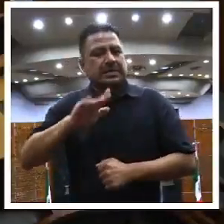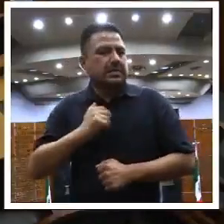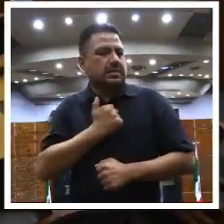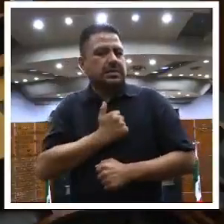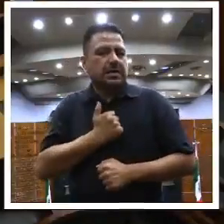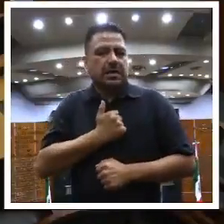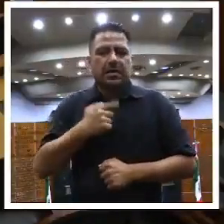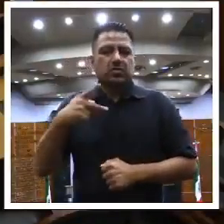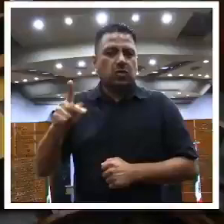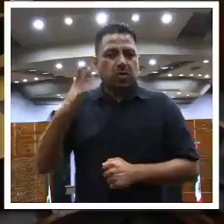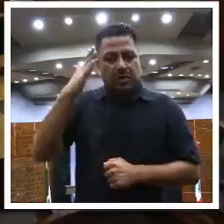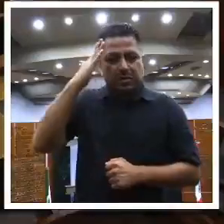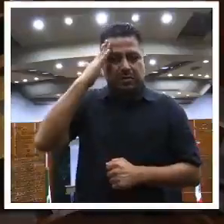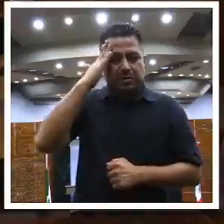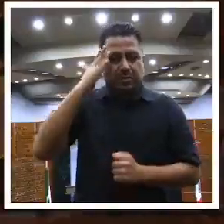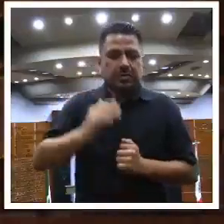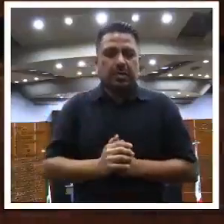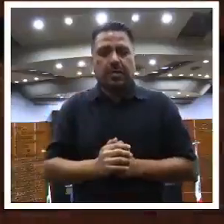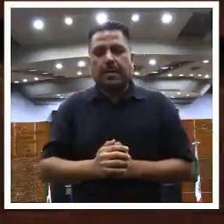fallecimiento de su dirigente.